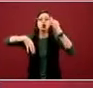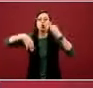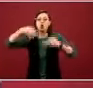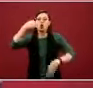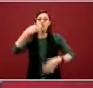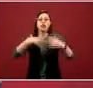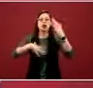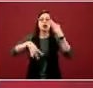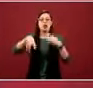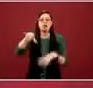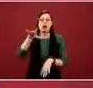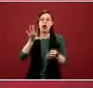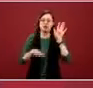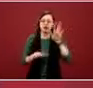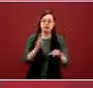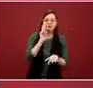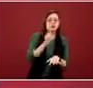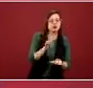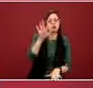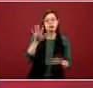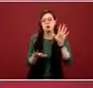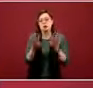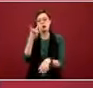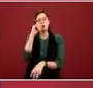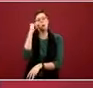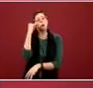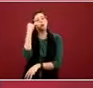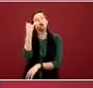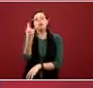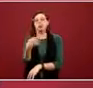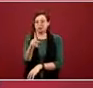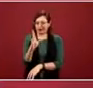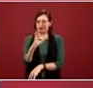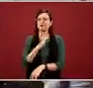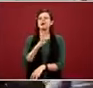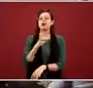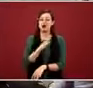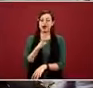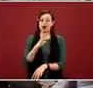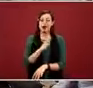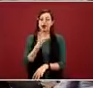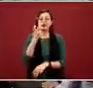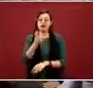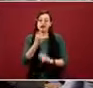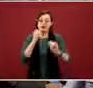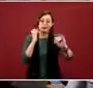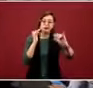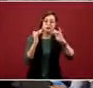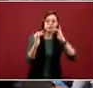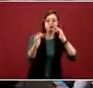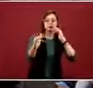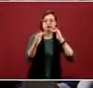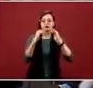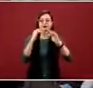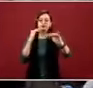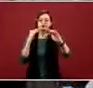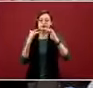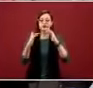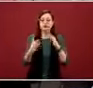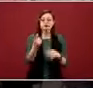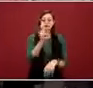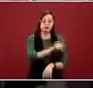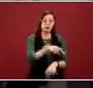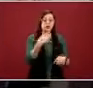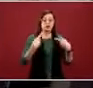de saliva, a veces son visibles, a veces son demasiado pequeñas para ser visibles. Ese material líquido proveniente de una